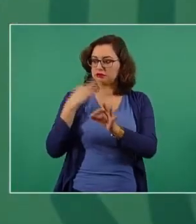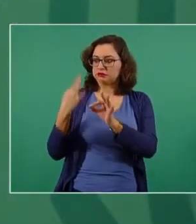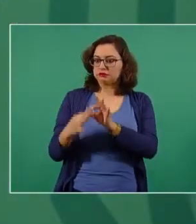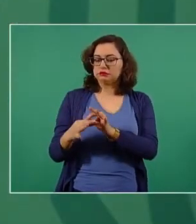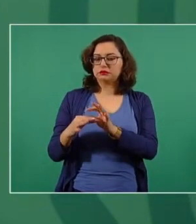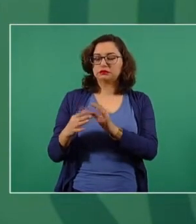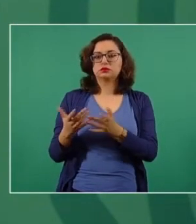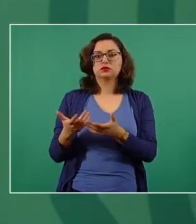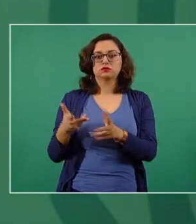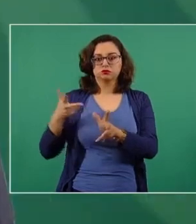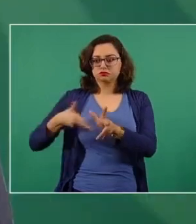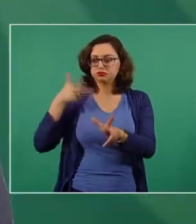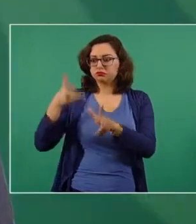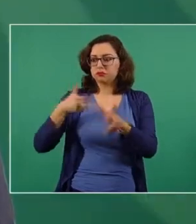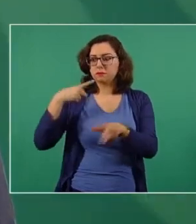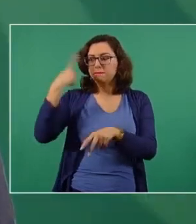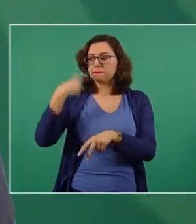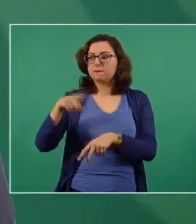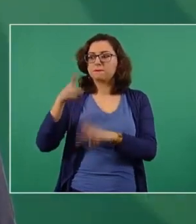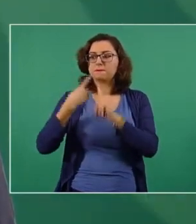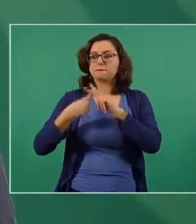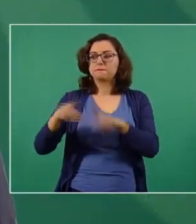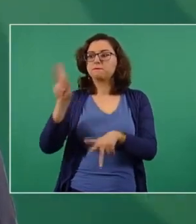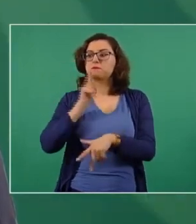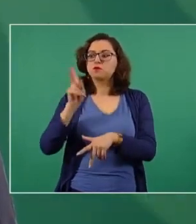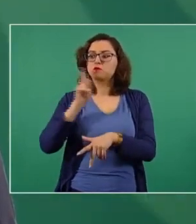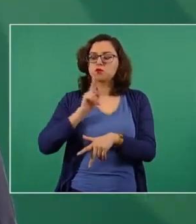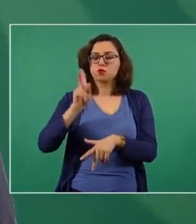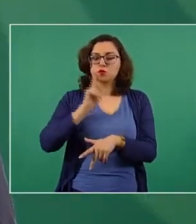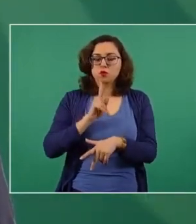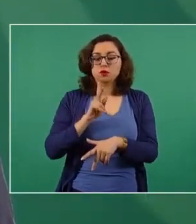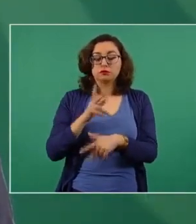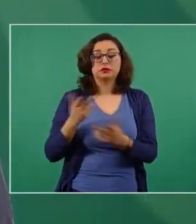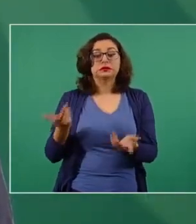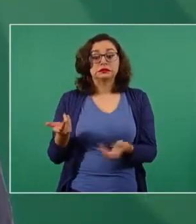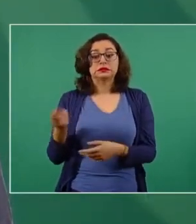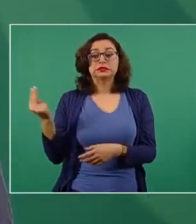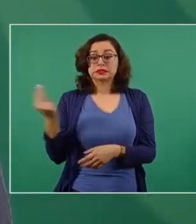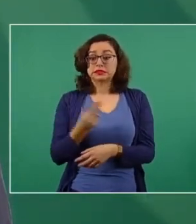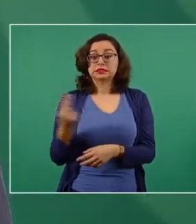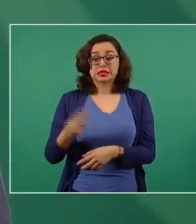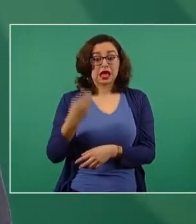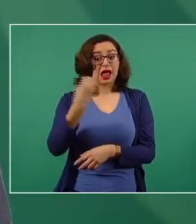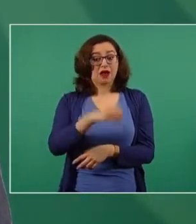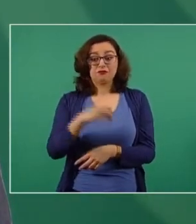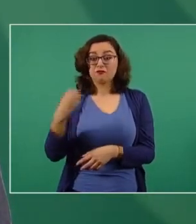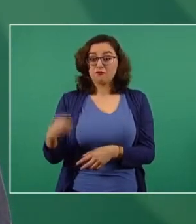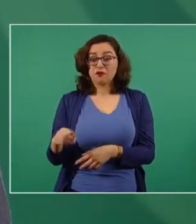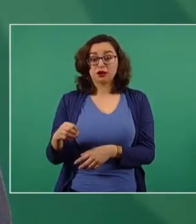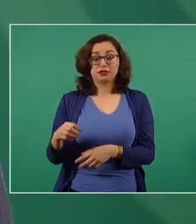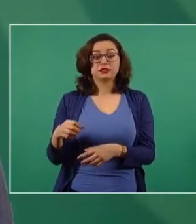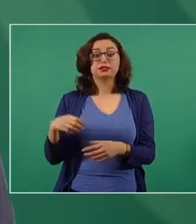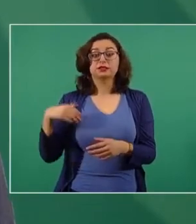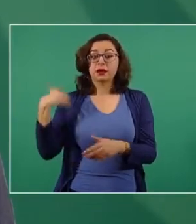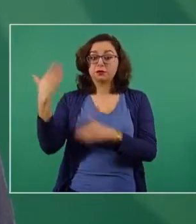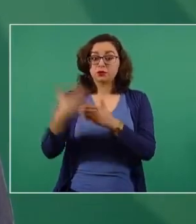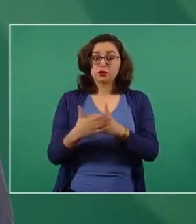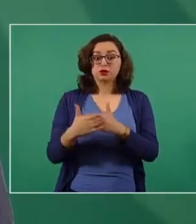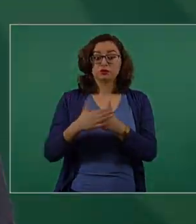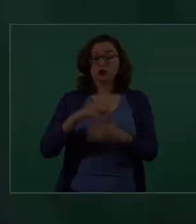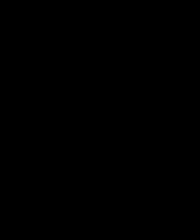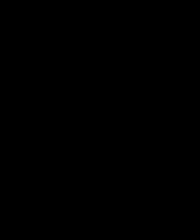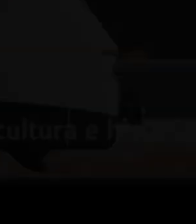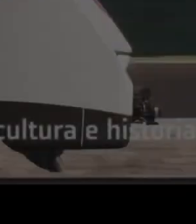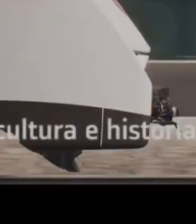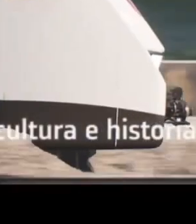señaló el señor presidente, estamos obligados a tener la primera operación en diciembre del 2023.